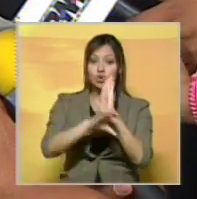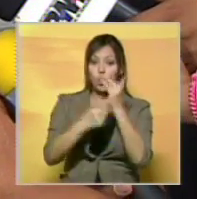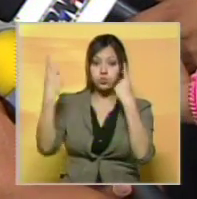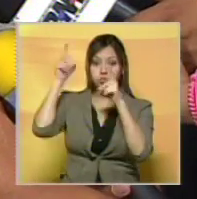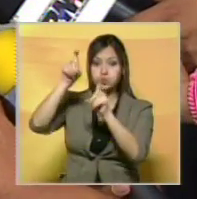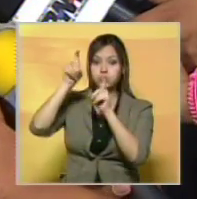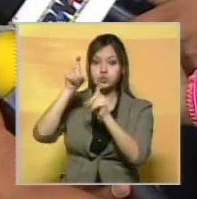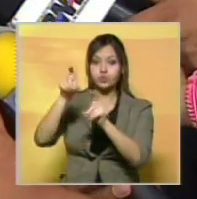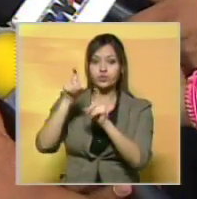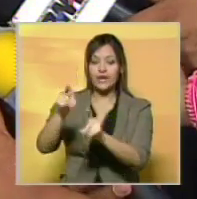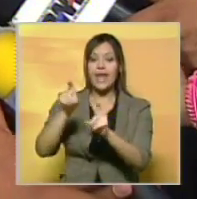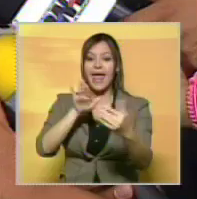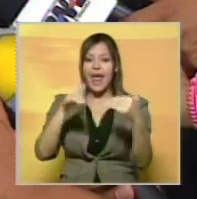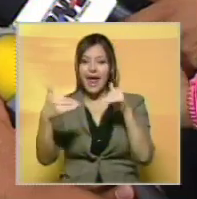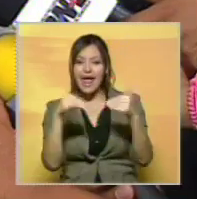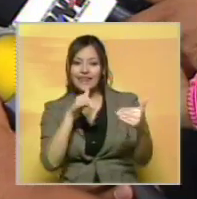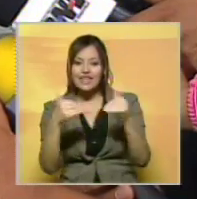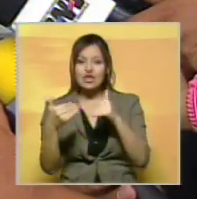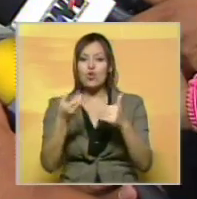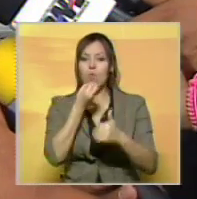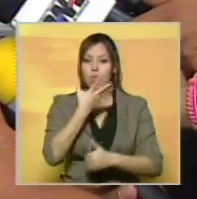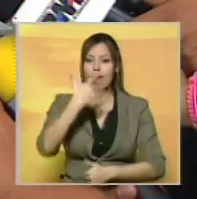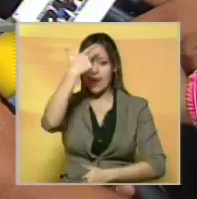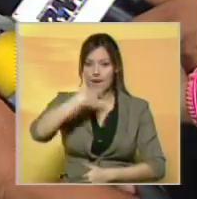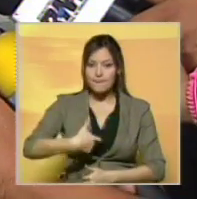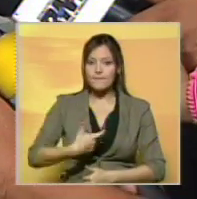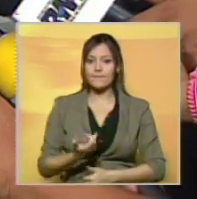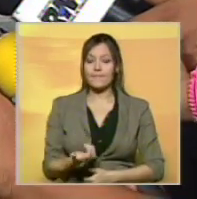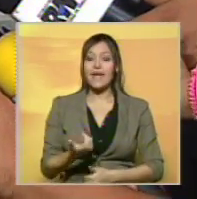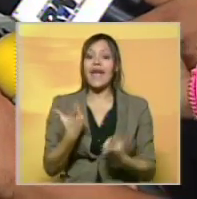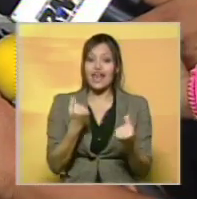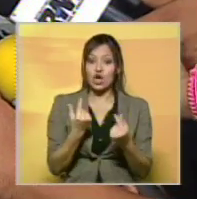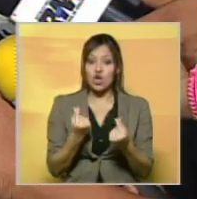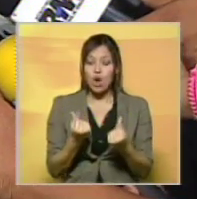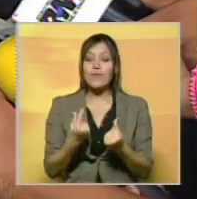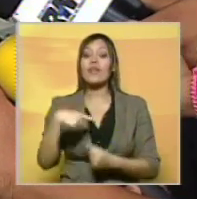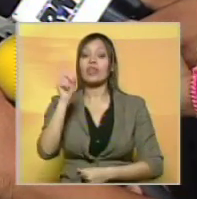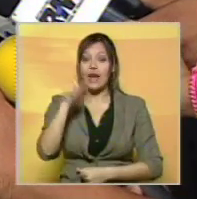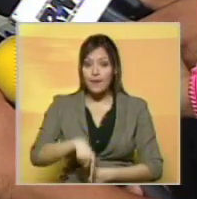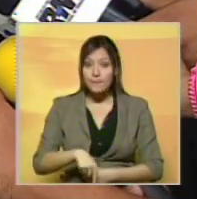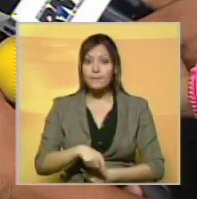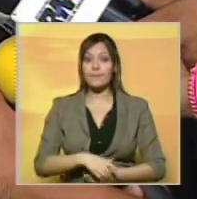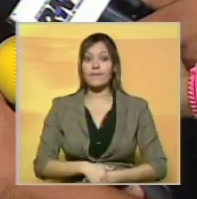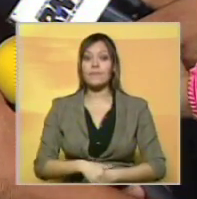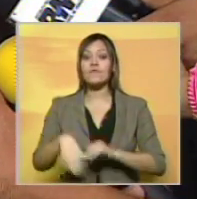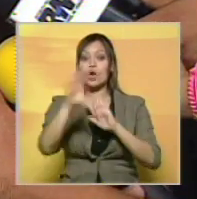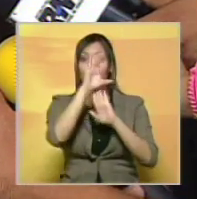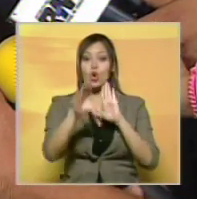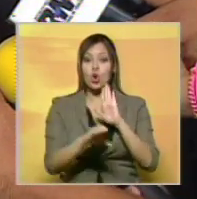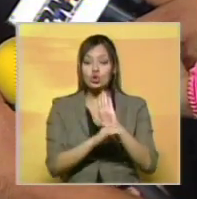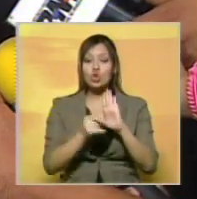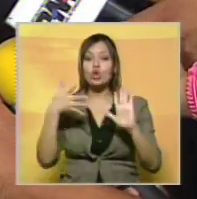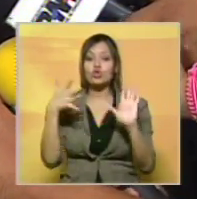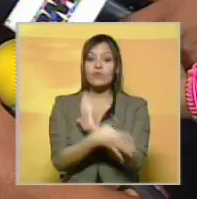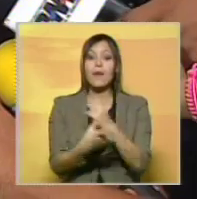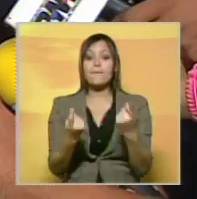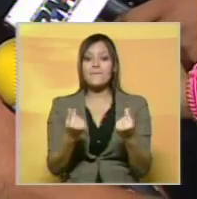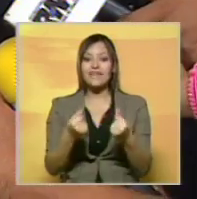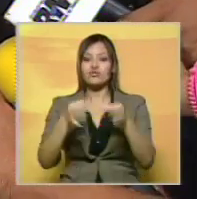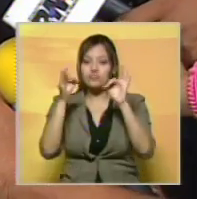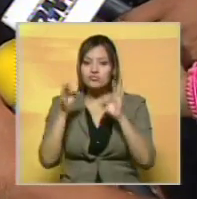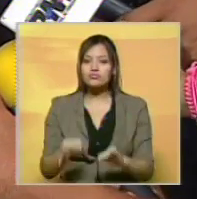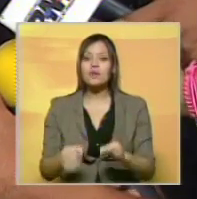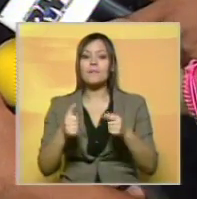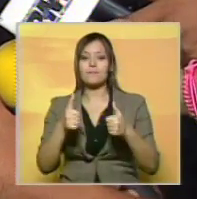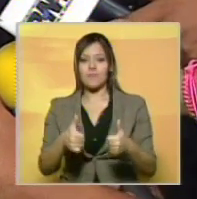formación, componente ético, componente moral, componente económico, y ya están recibiendo el curso sobre precios justos, de manera